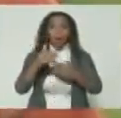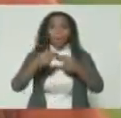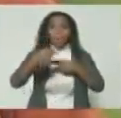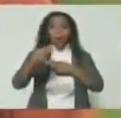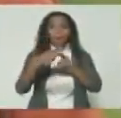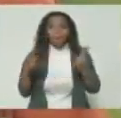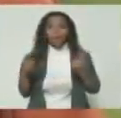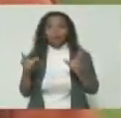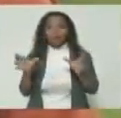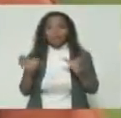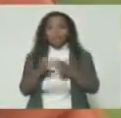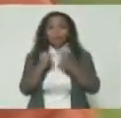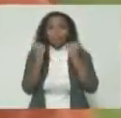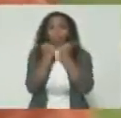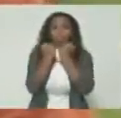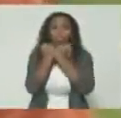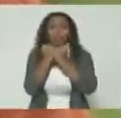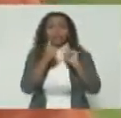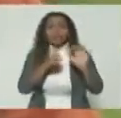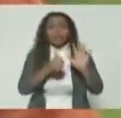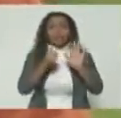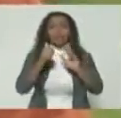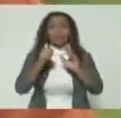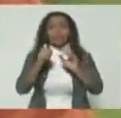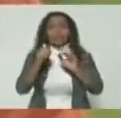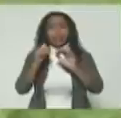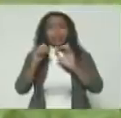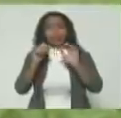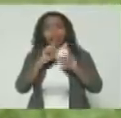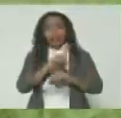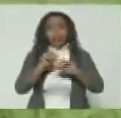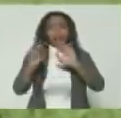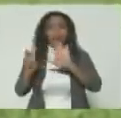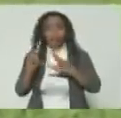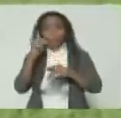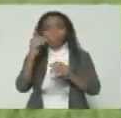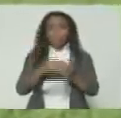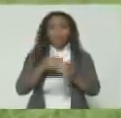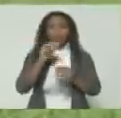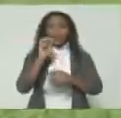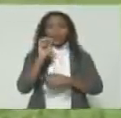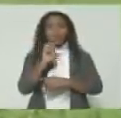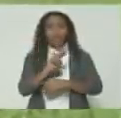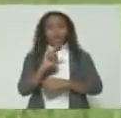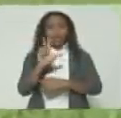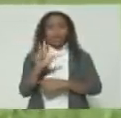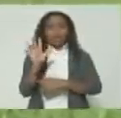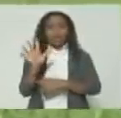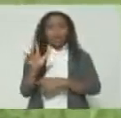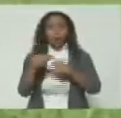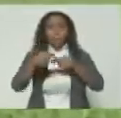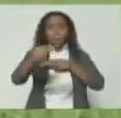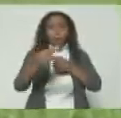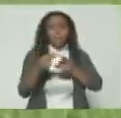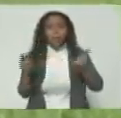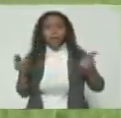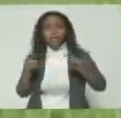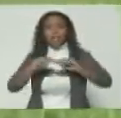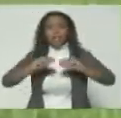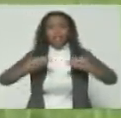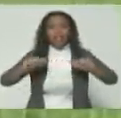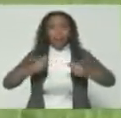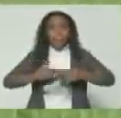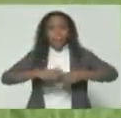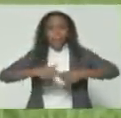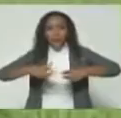aglutinadas entre 17 y 65 hectáreas, para un total de más de 1.235 hectáreas, la cual viene produciendo y